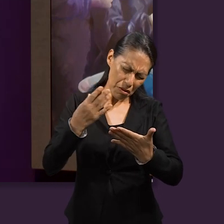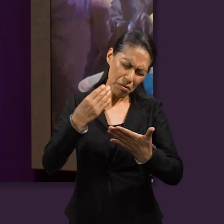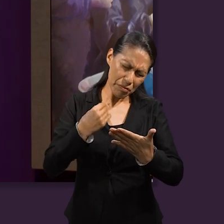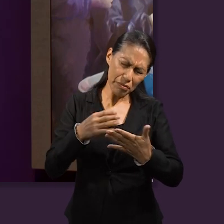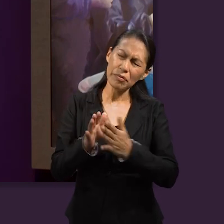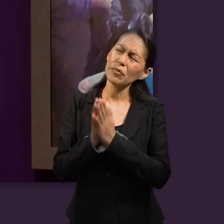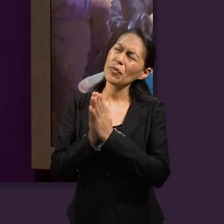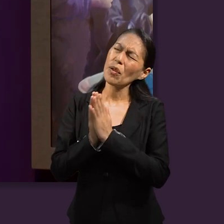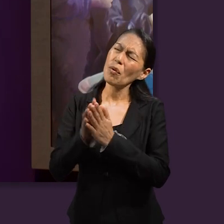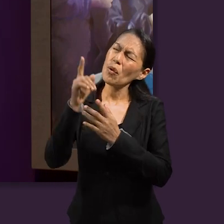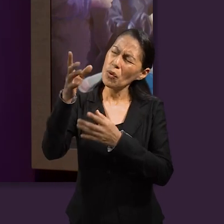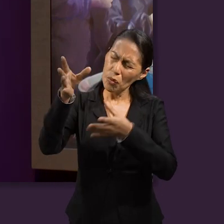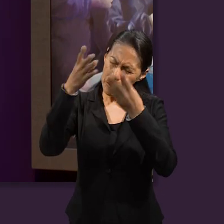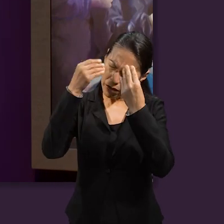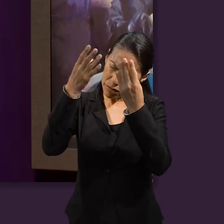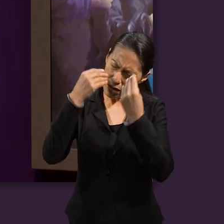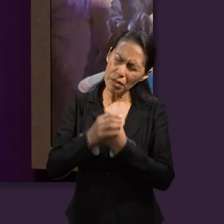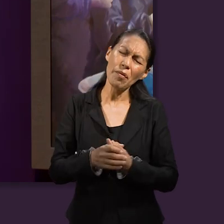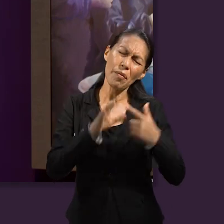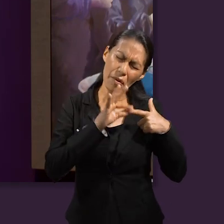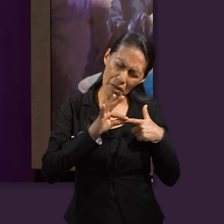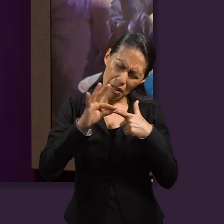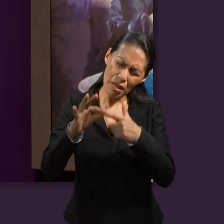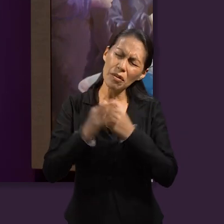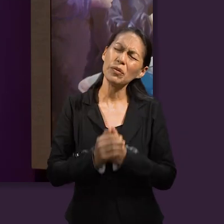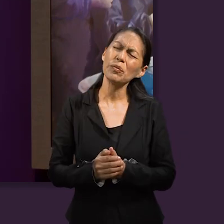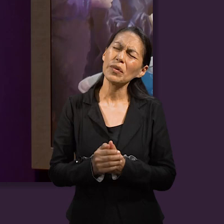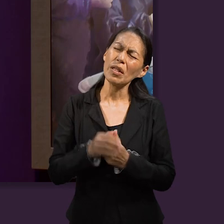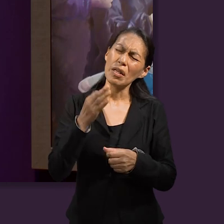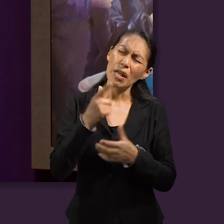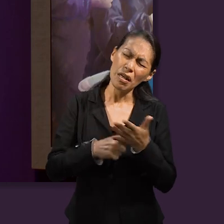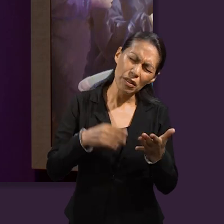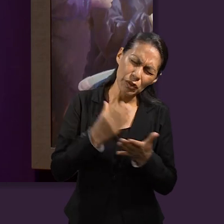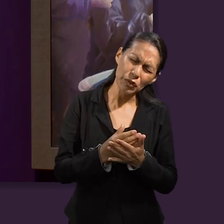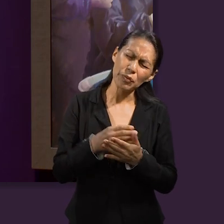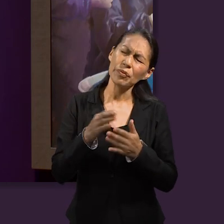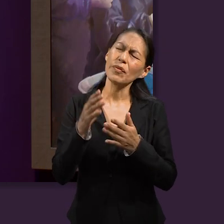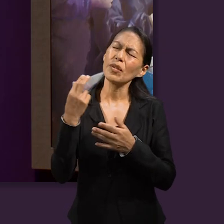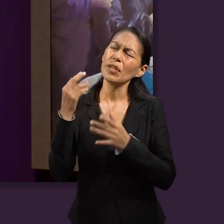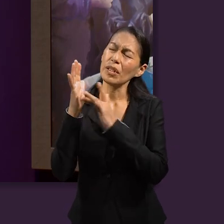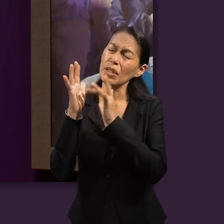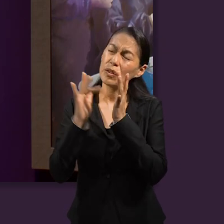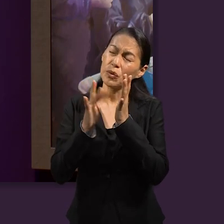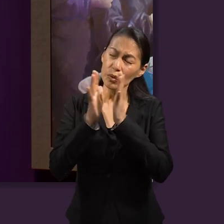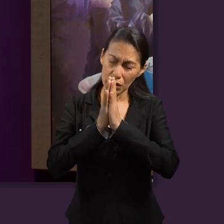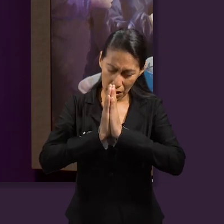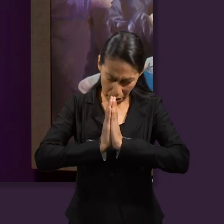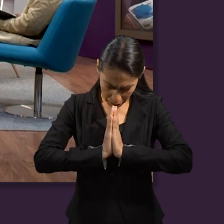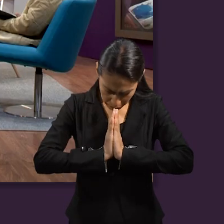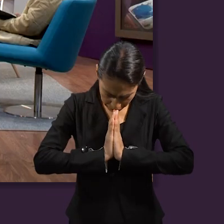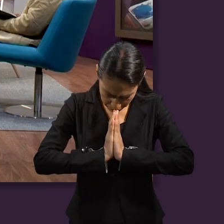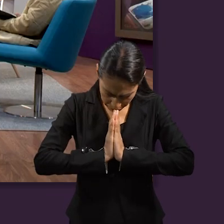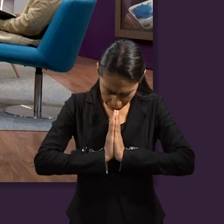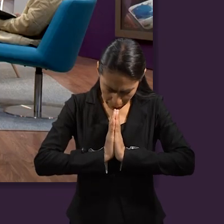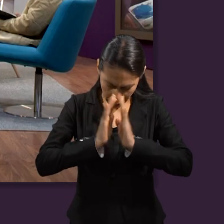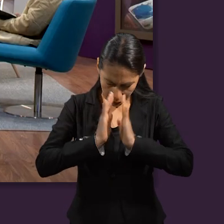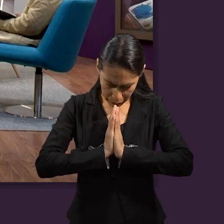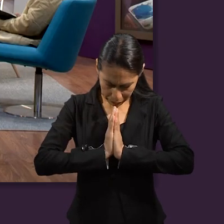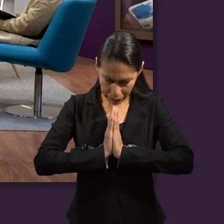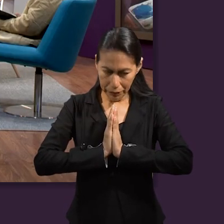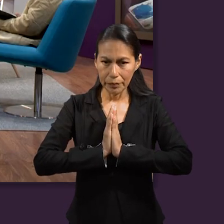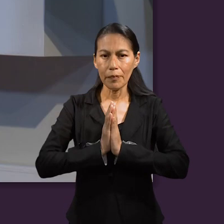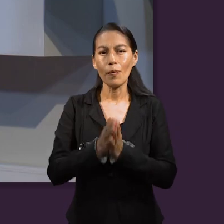que tienes para nosotros ciento nuestro guía en este estudio y repaso de la lección en el nombre de cristo jesús amén